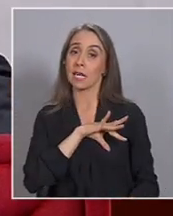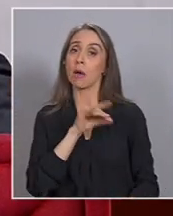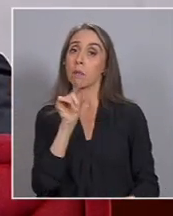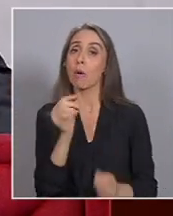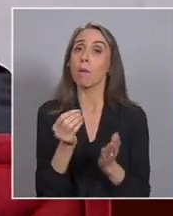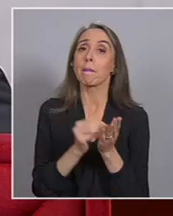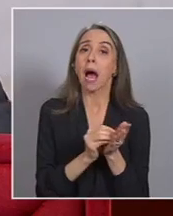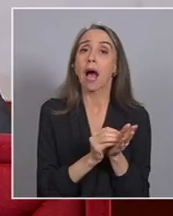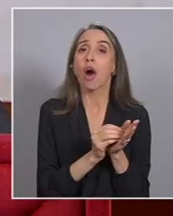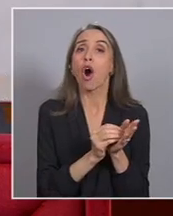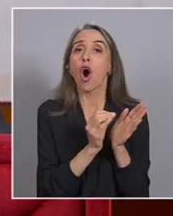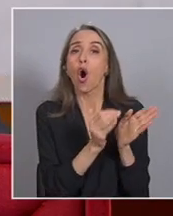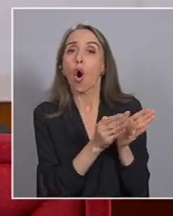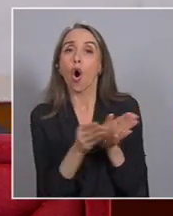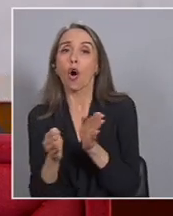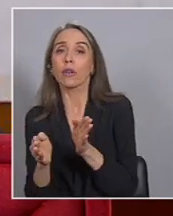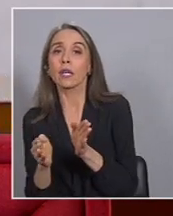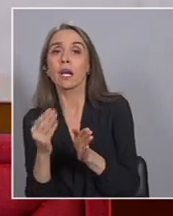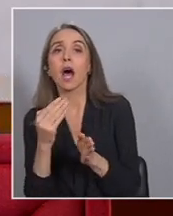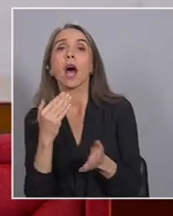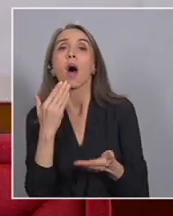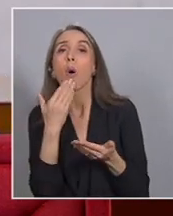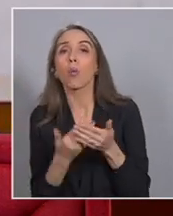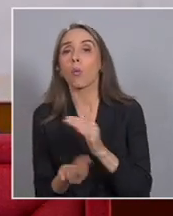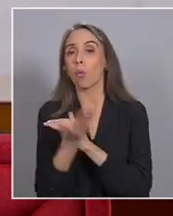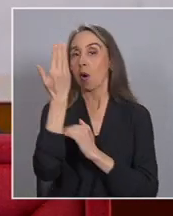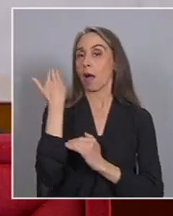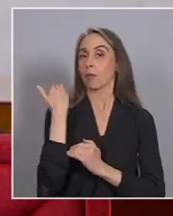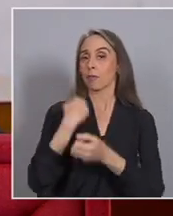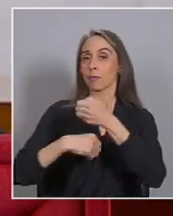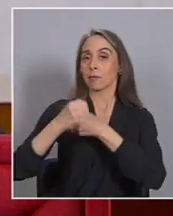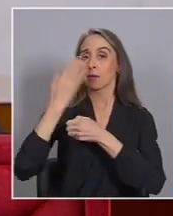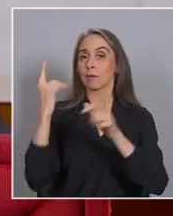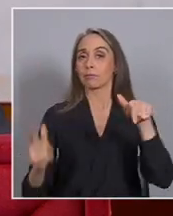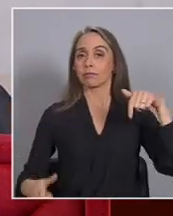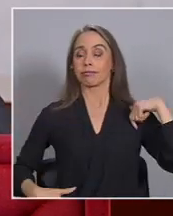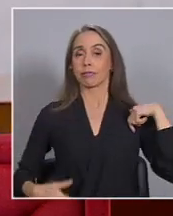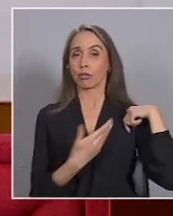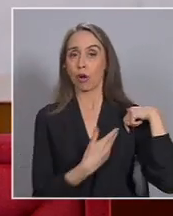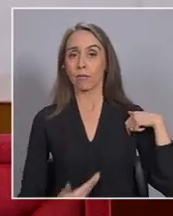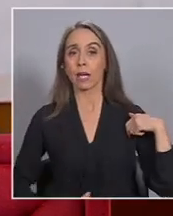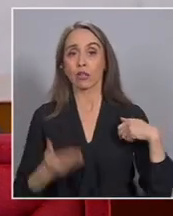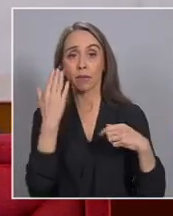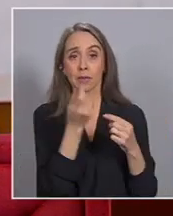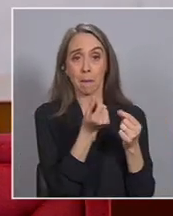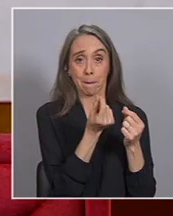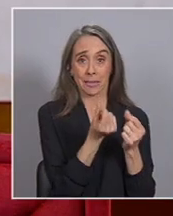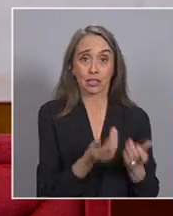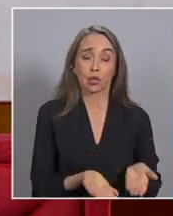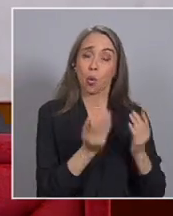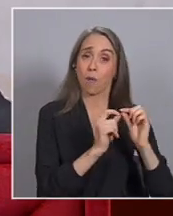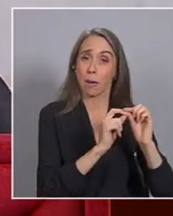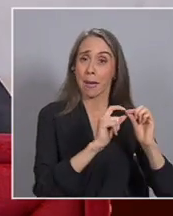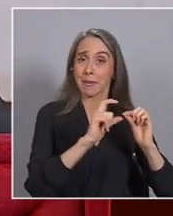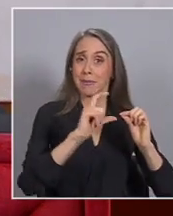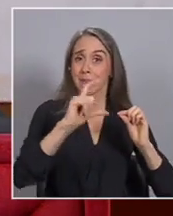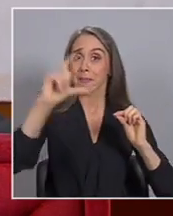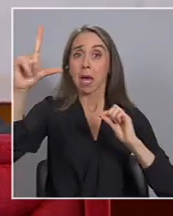ordenado que cuando tomamos el gobierno. La escalada inflacionaria,